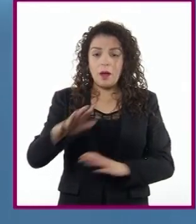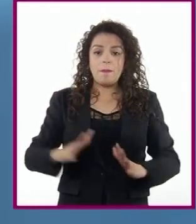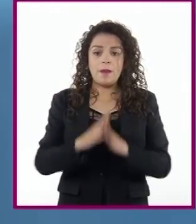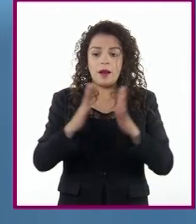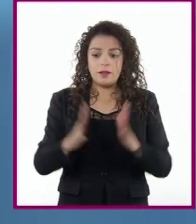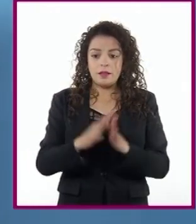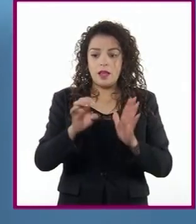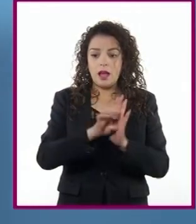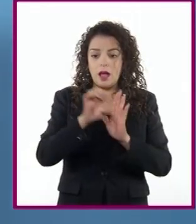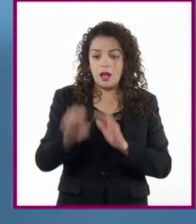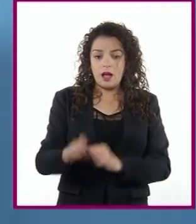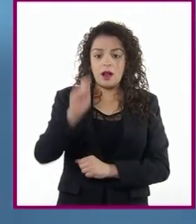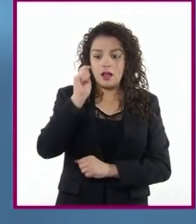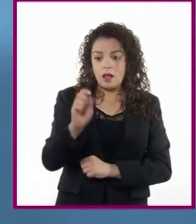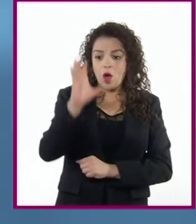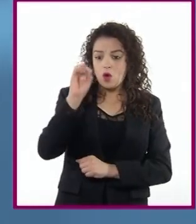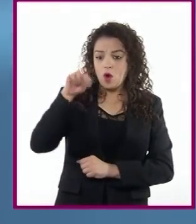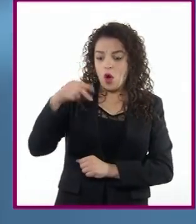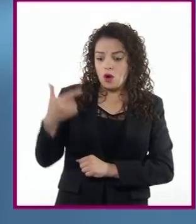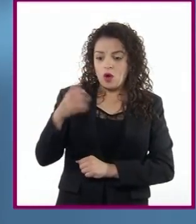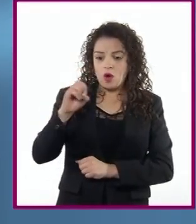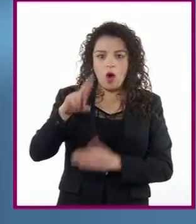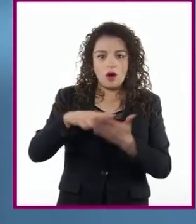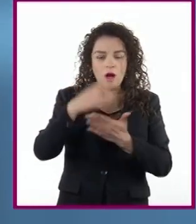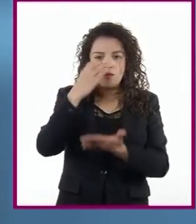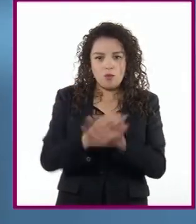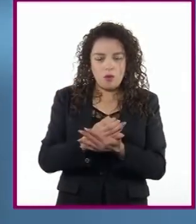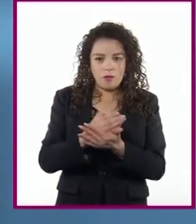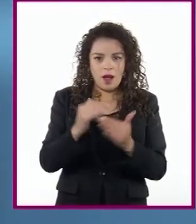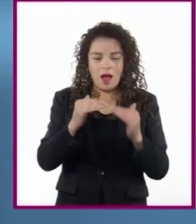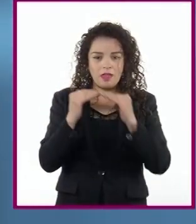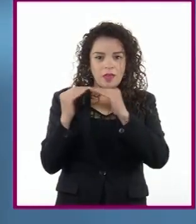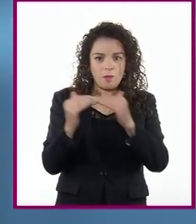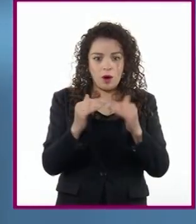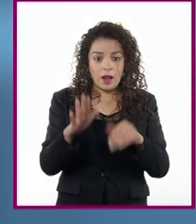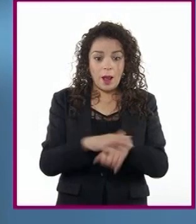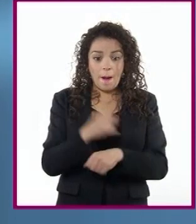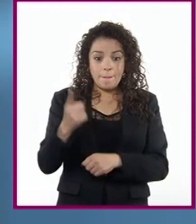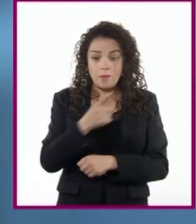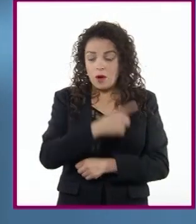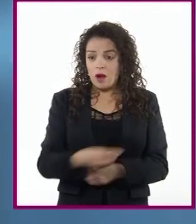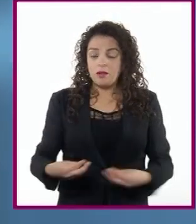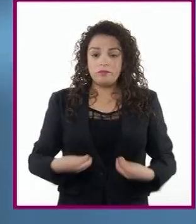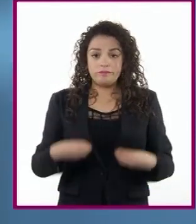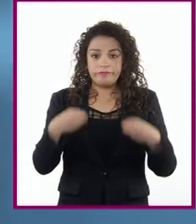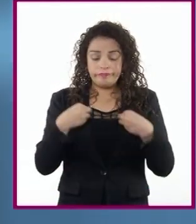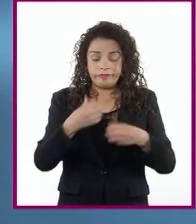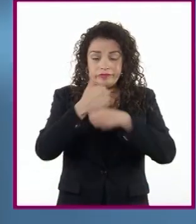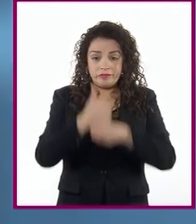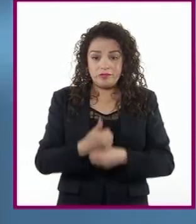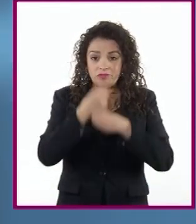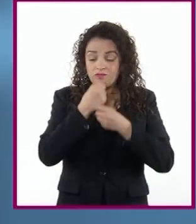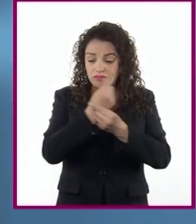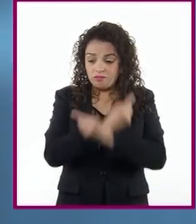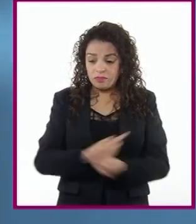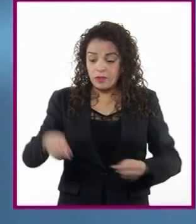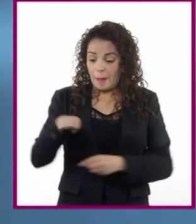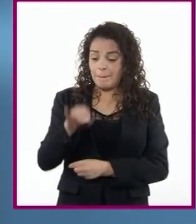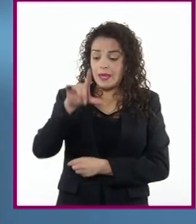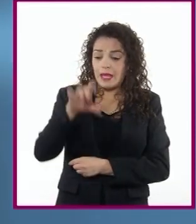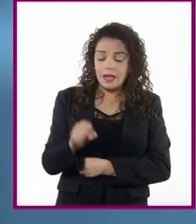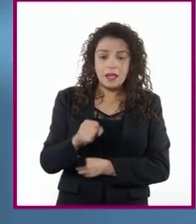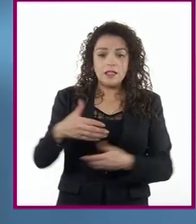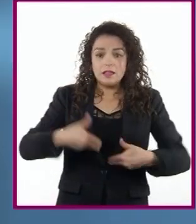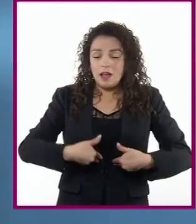la República Democrática del Congo, para que el riesgo de que una ola de hambruna azote a cientos de miles de niñas y niños sea